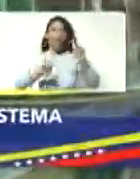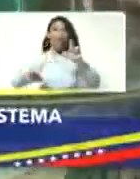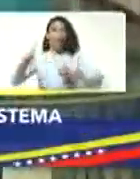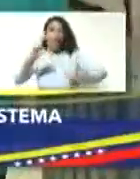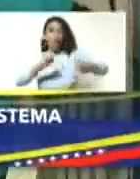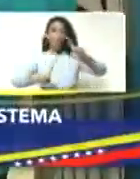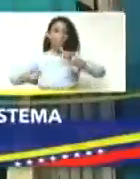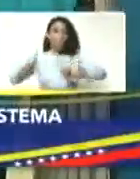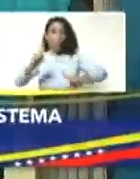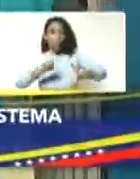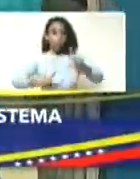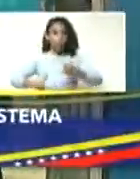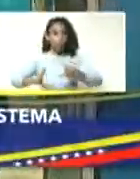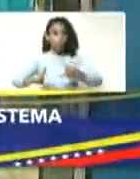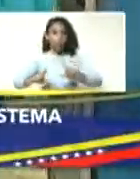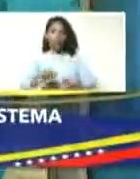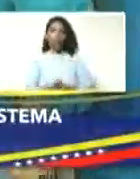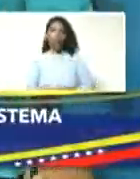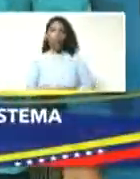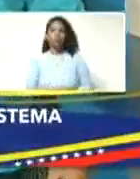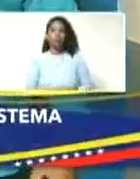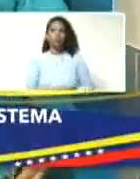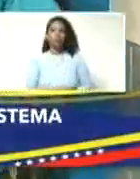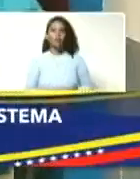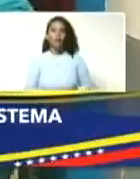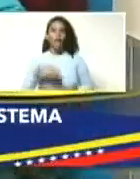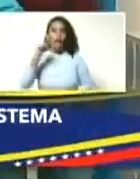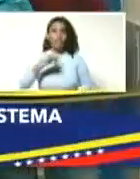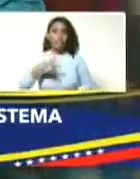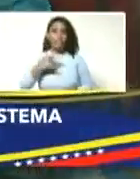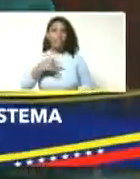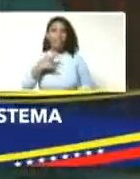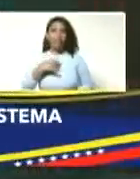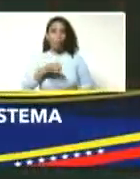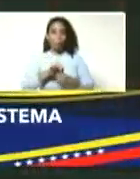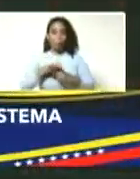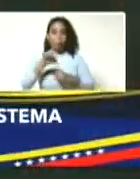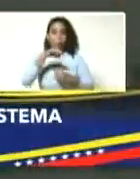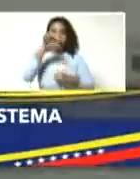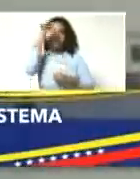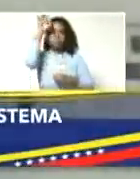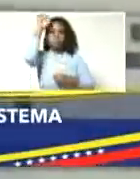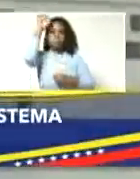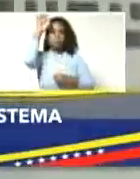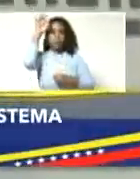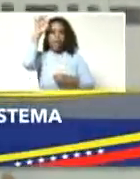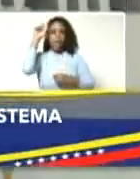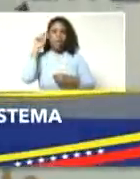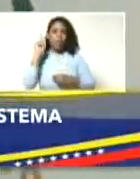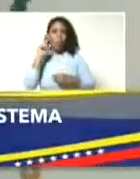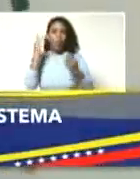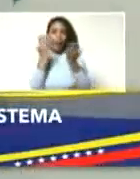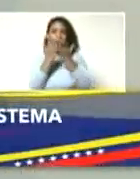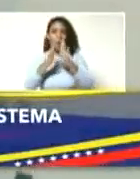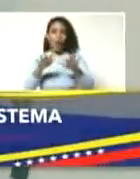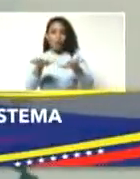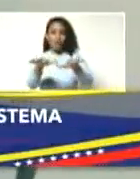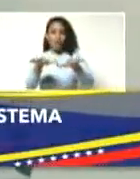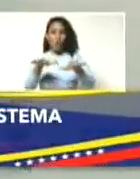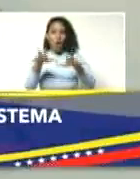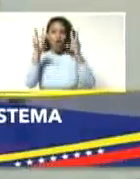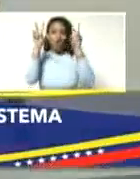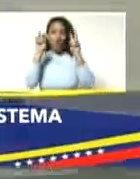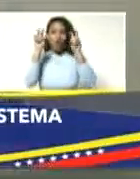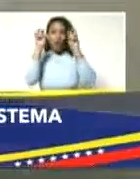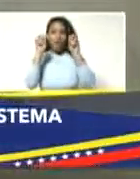Excelente. ¿Sí? Bueno, mira, aquí se siente el espíritu de una escuela nueva. La escuela nueva,